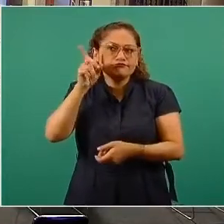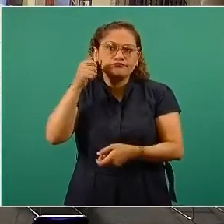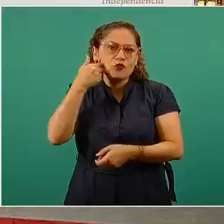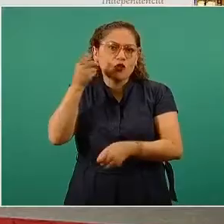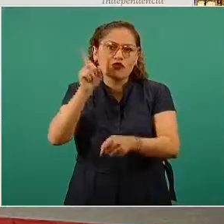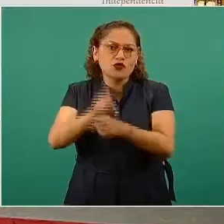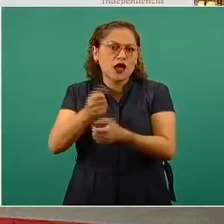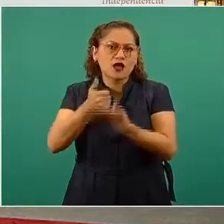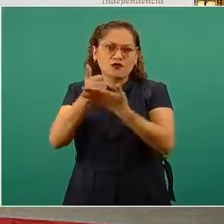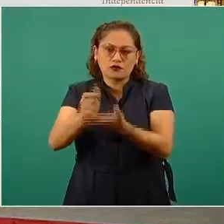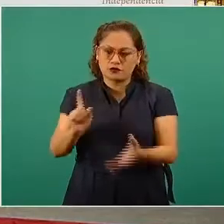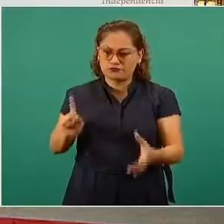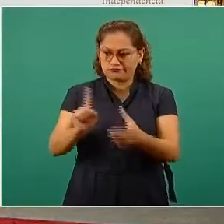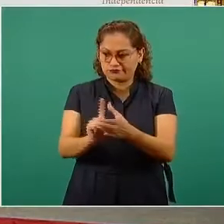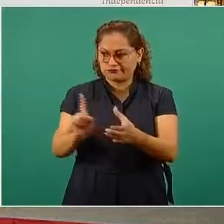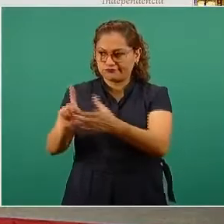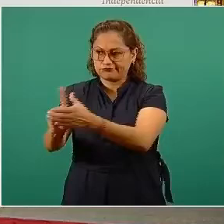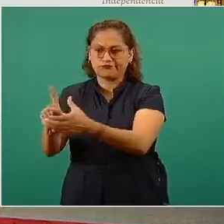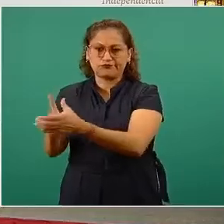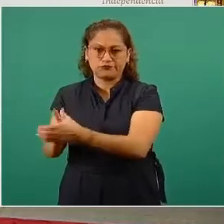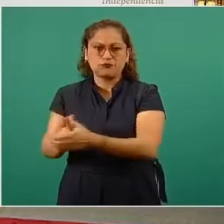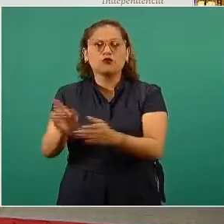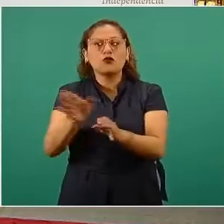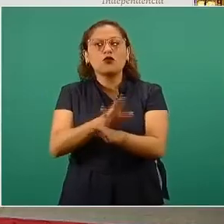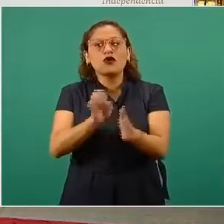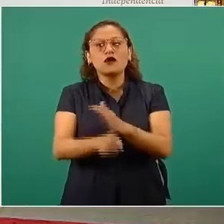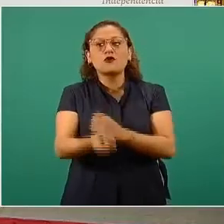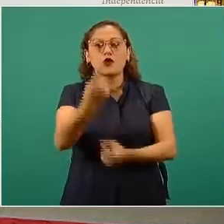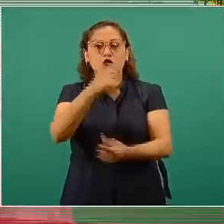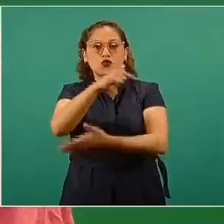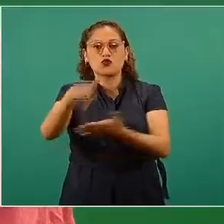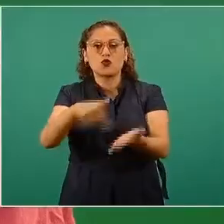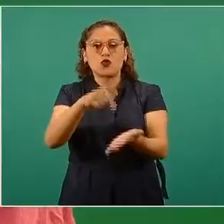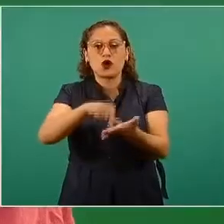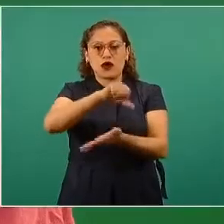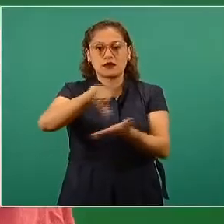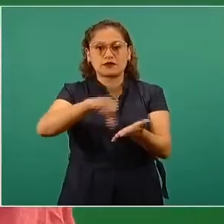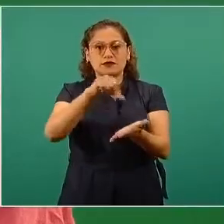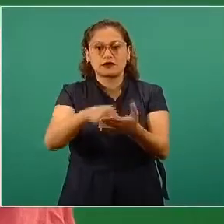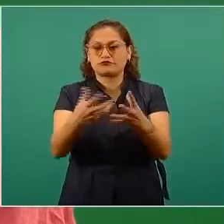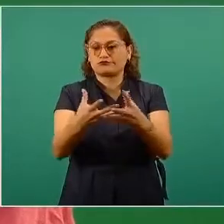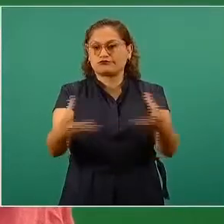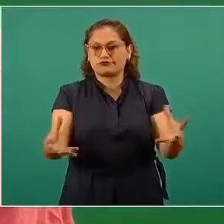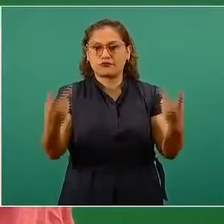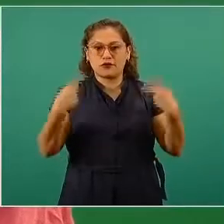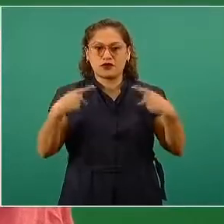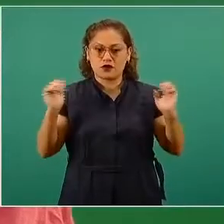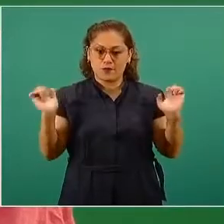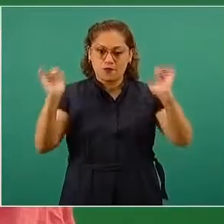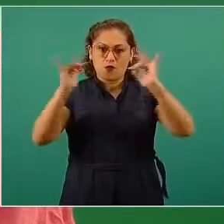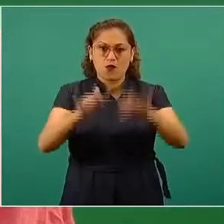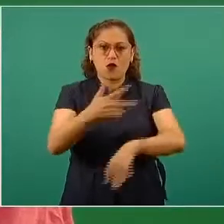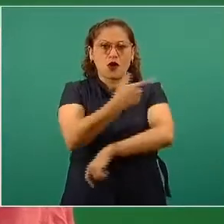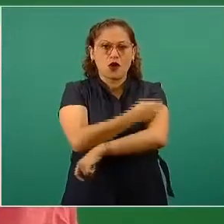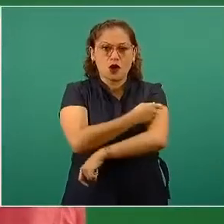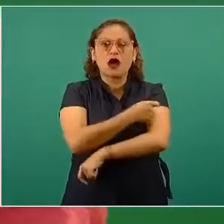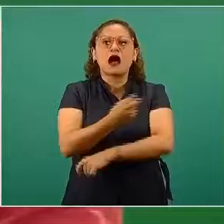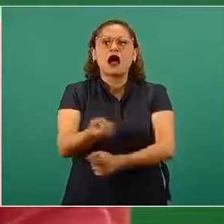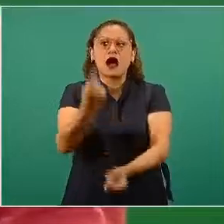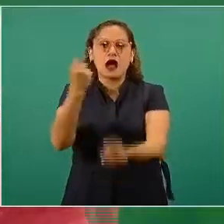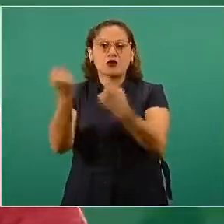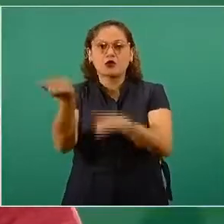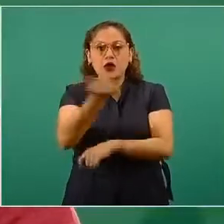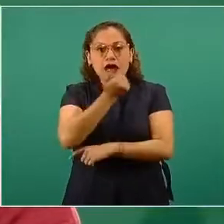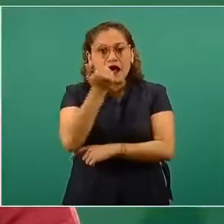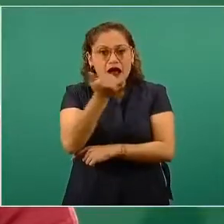macrocentros ha sido de muy alta importancia la participación de estudiantes, hombres y mujeres, de